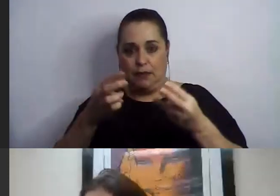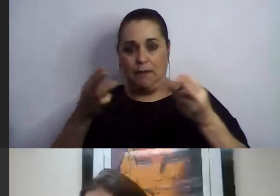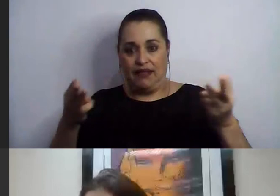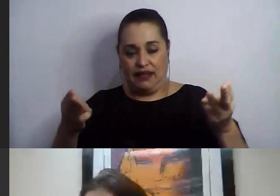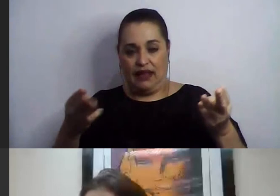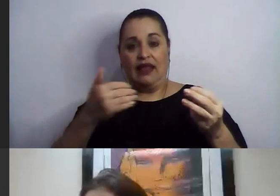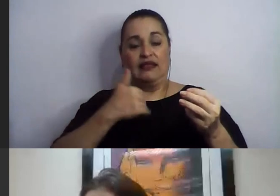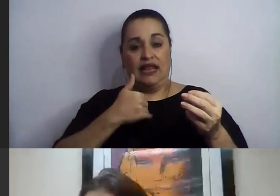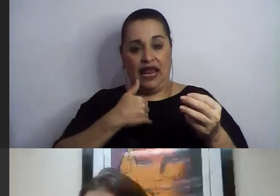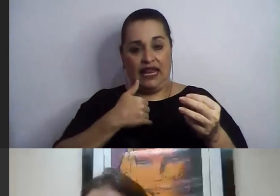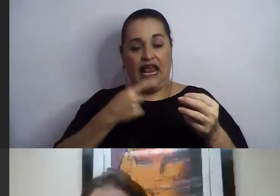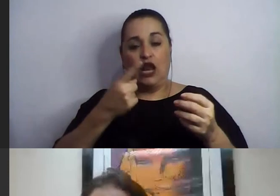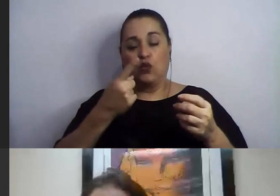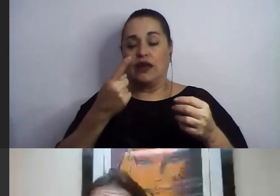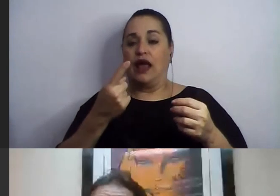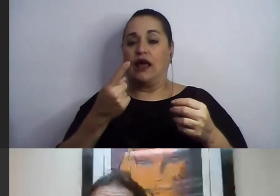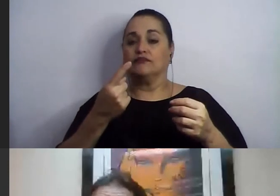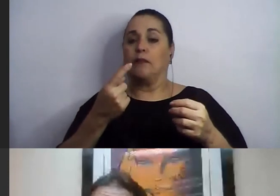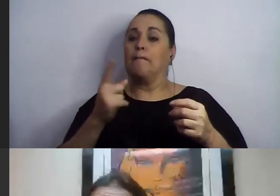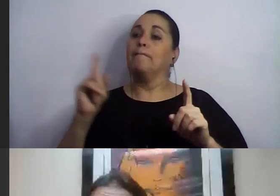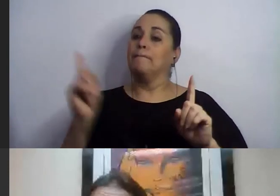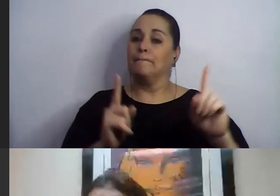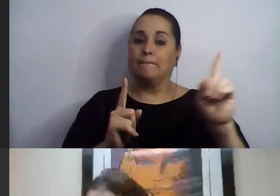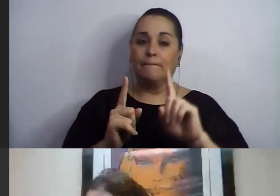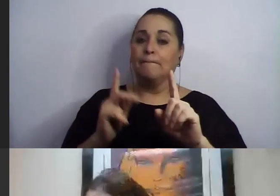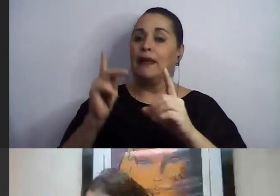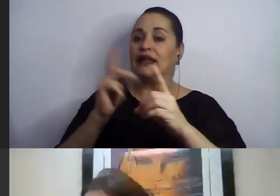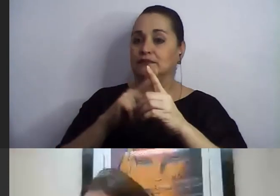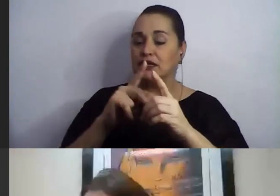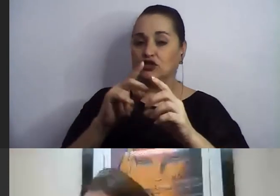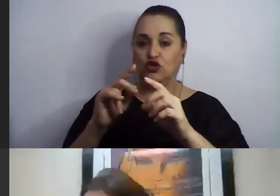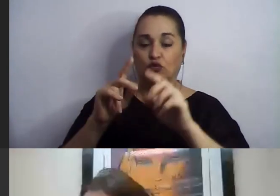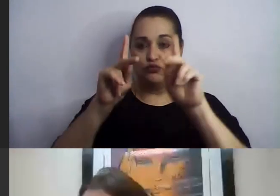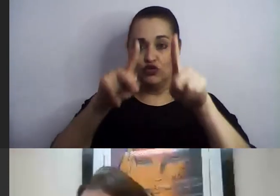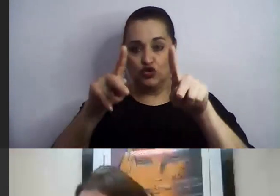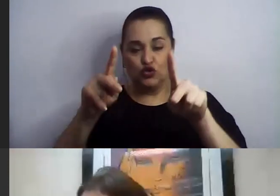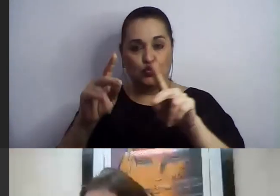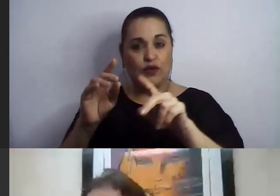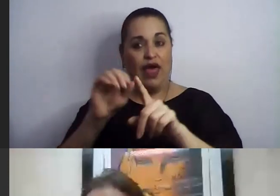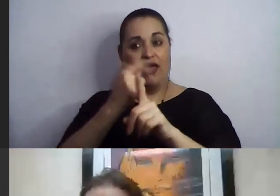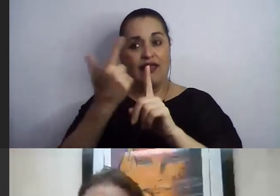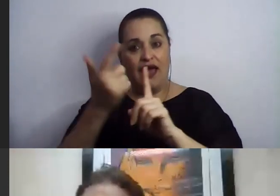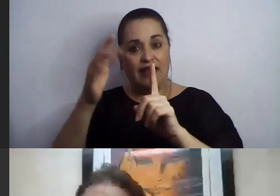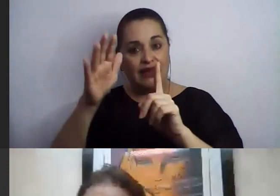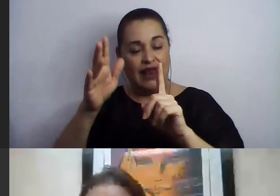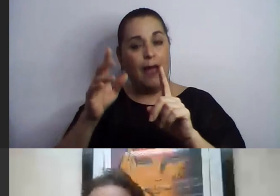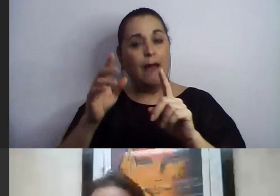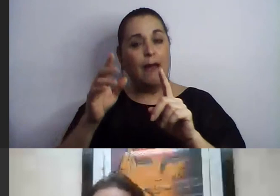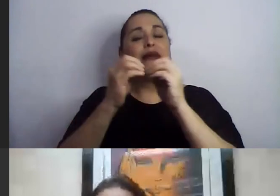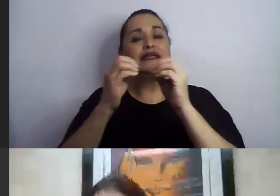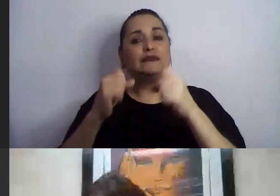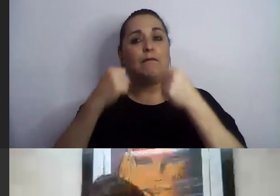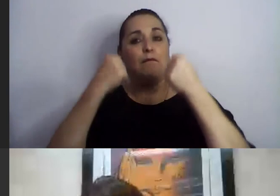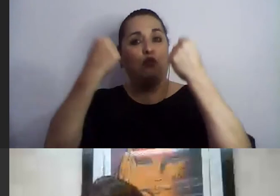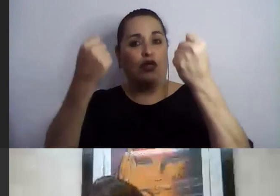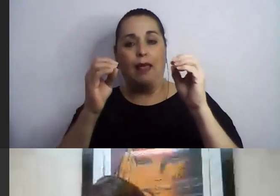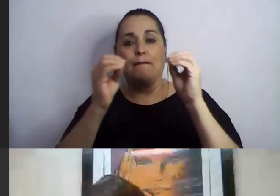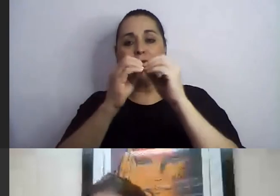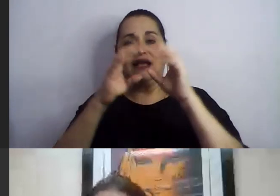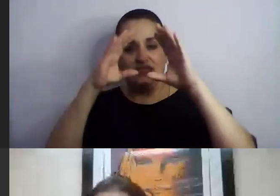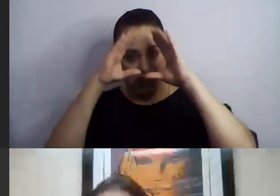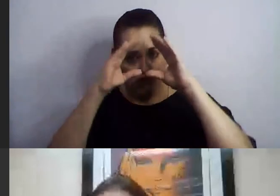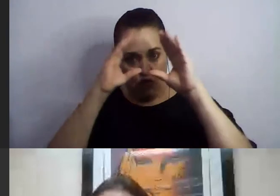una intervención una participación ciudadana más empoderada y más informada dentro